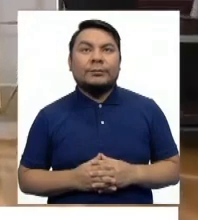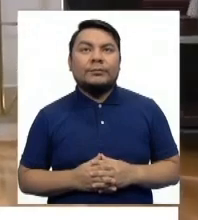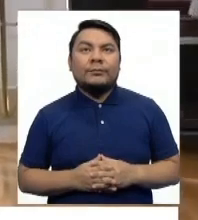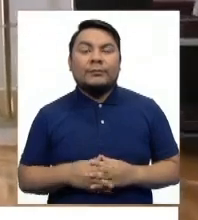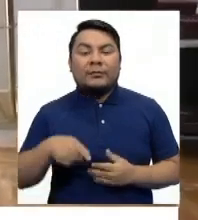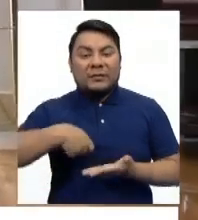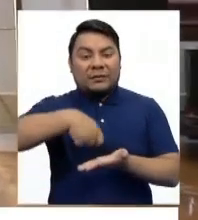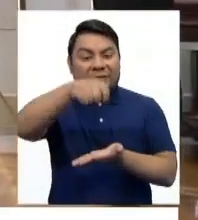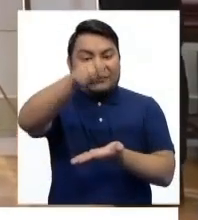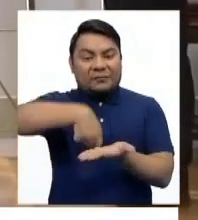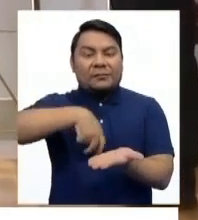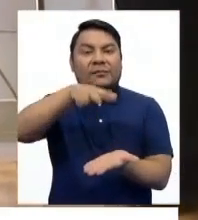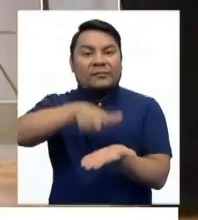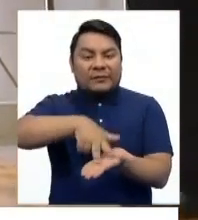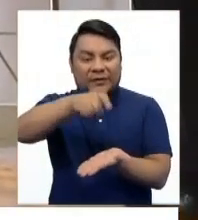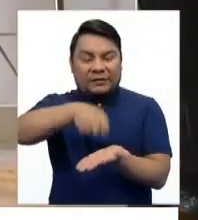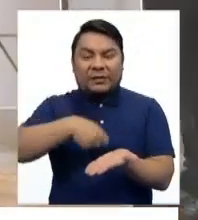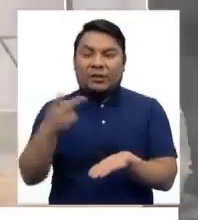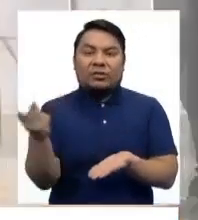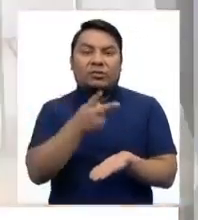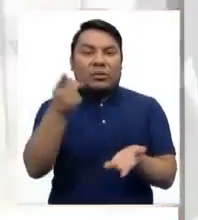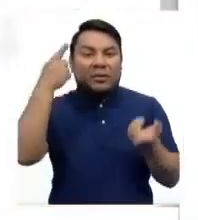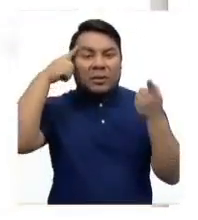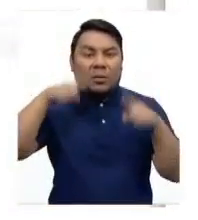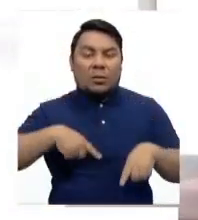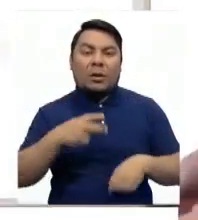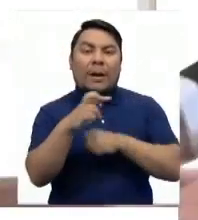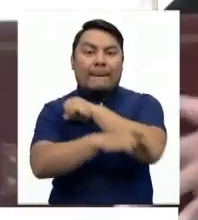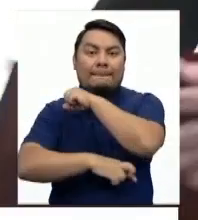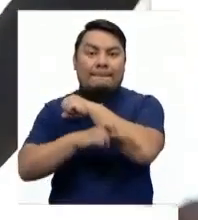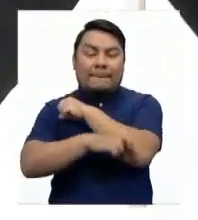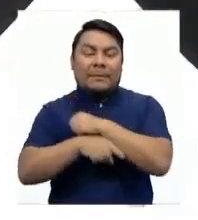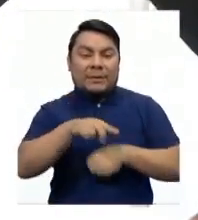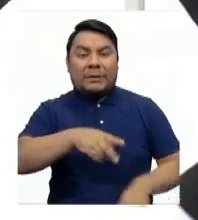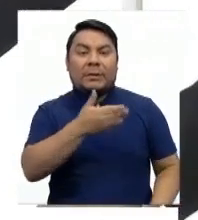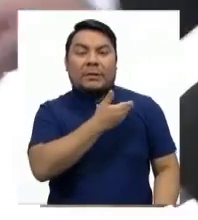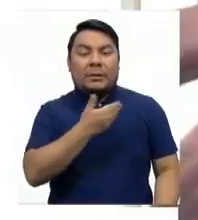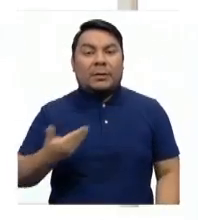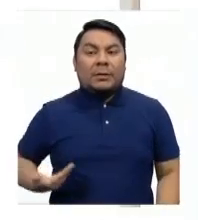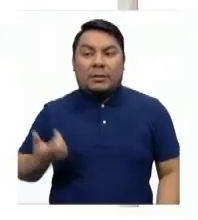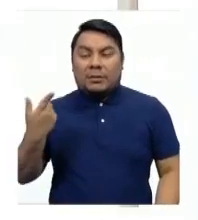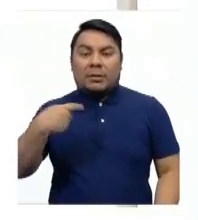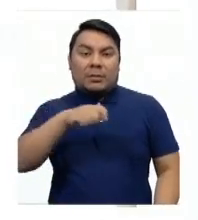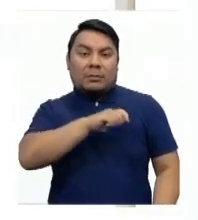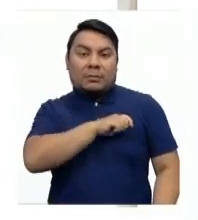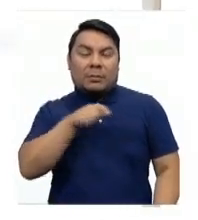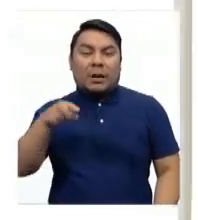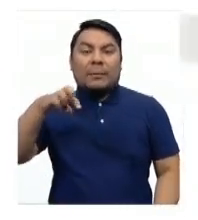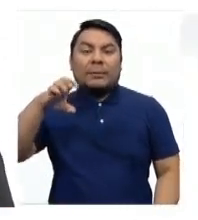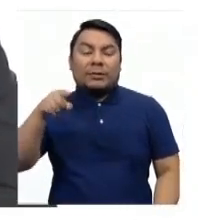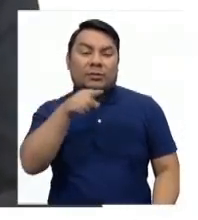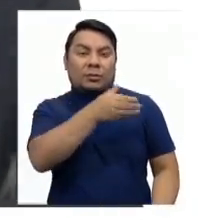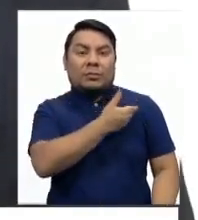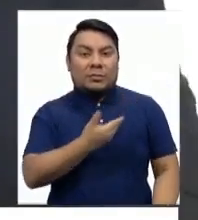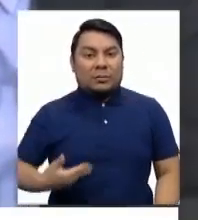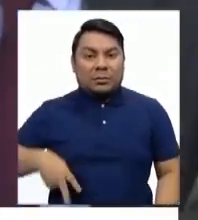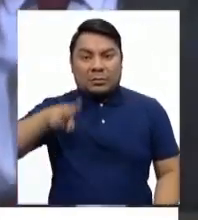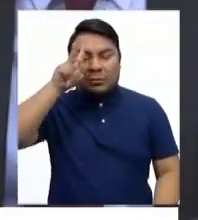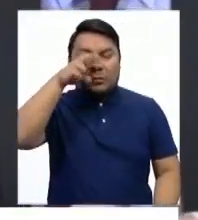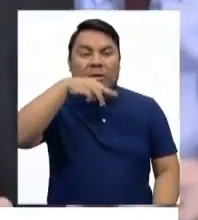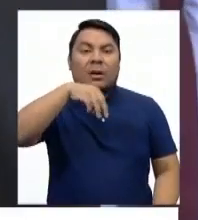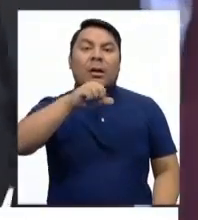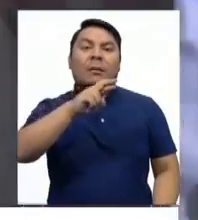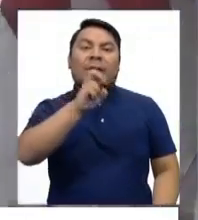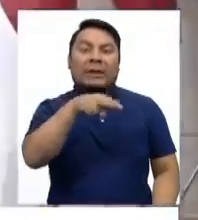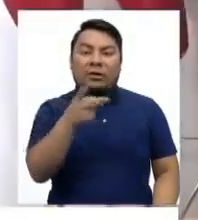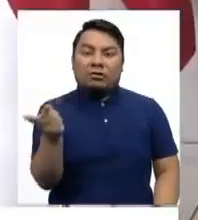Sus firmas sellaron los acuerdos entre ambos países. En Madrid, el presidente del gobierno español, Pedro Sánchez, y el presidente de la República, Martín